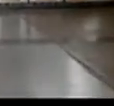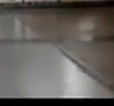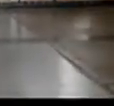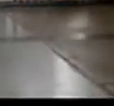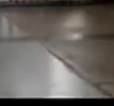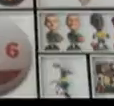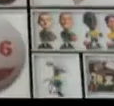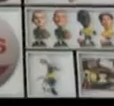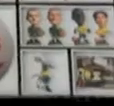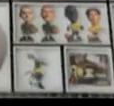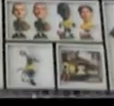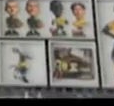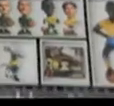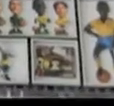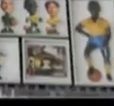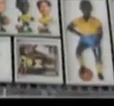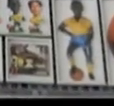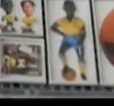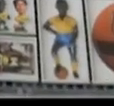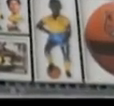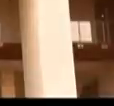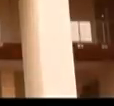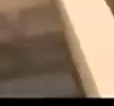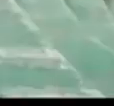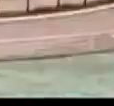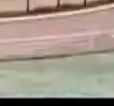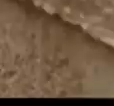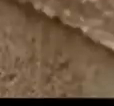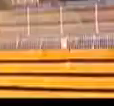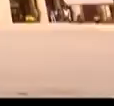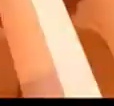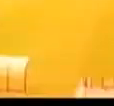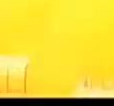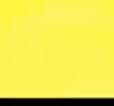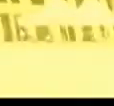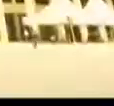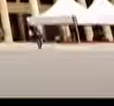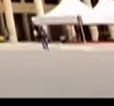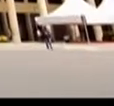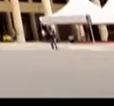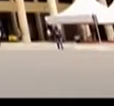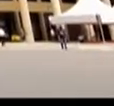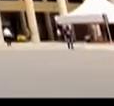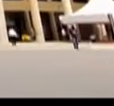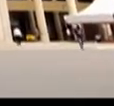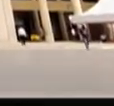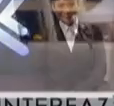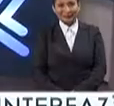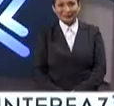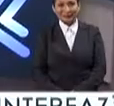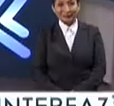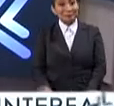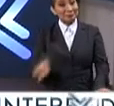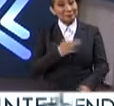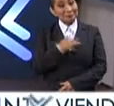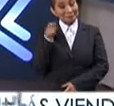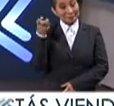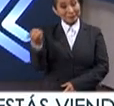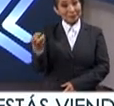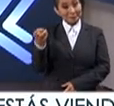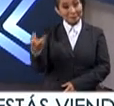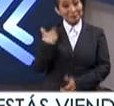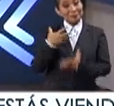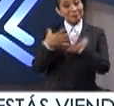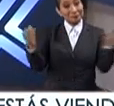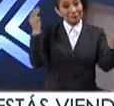marcelo y neymar aquellos que continúan inspirando a las nuevas generaciones bueno pues ahí está ese